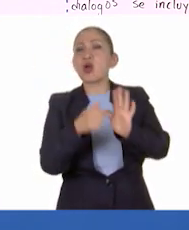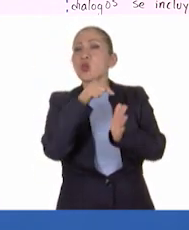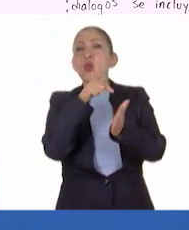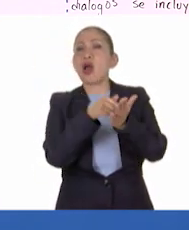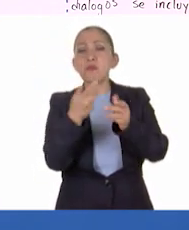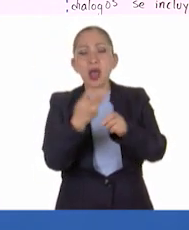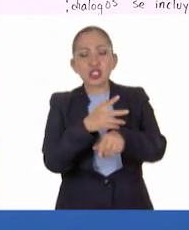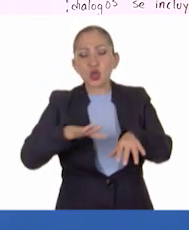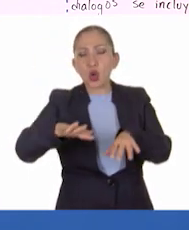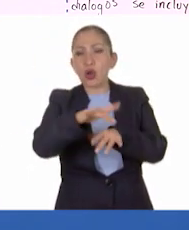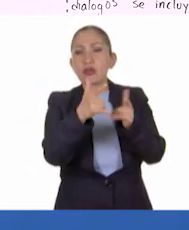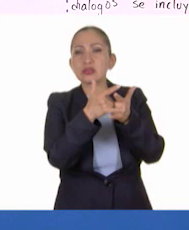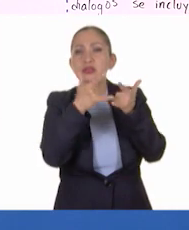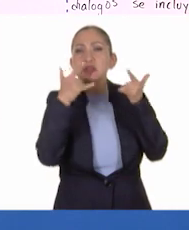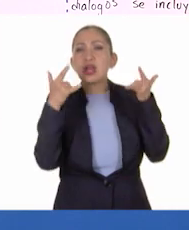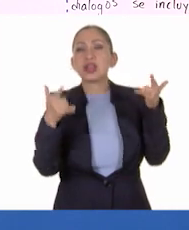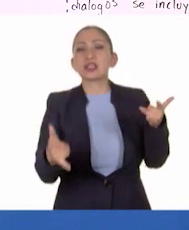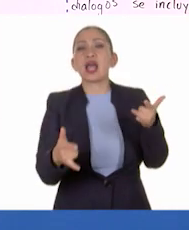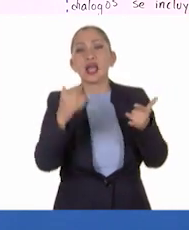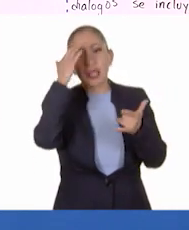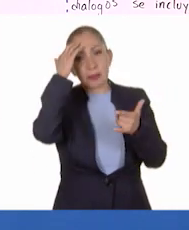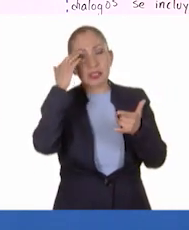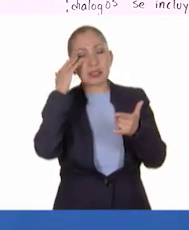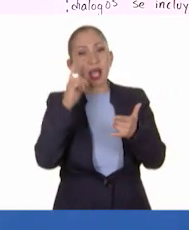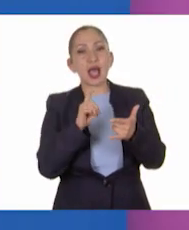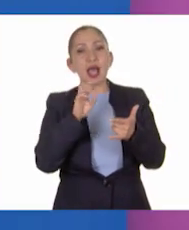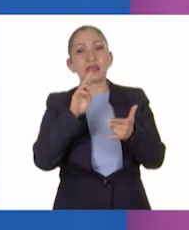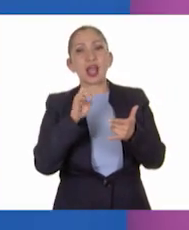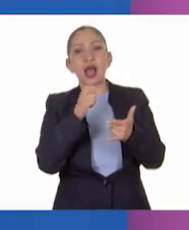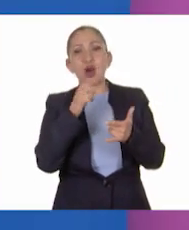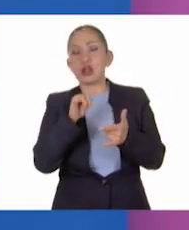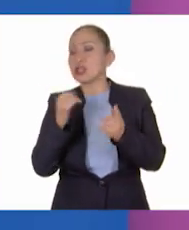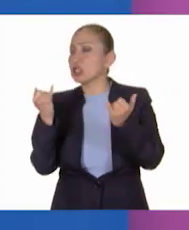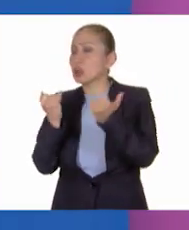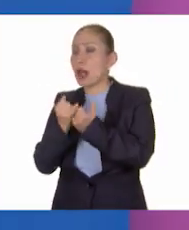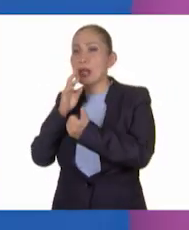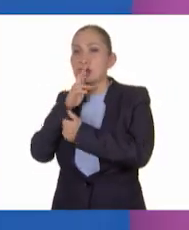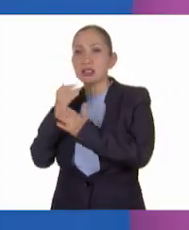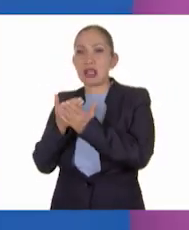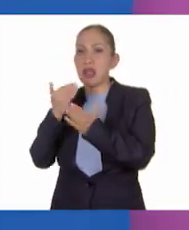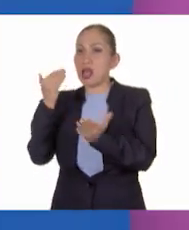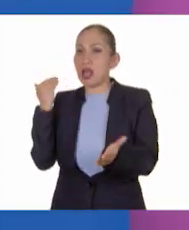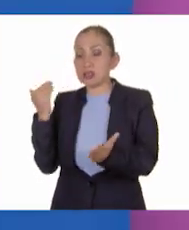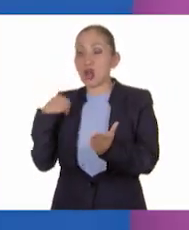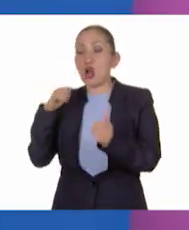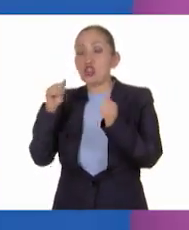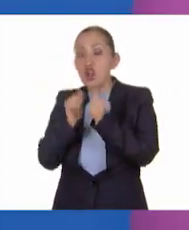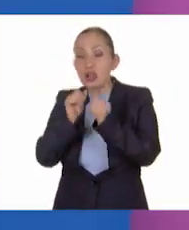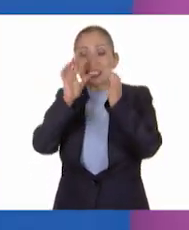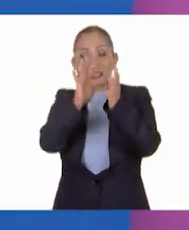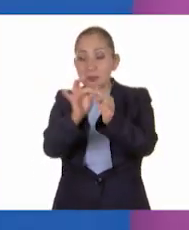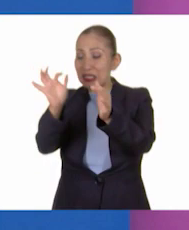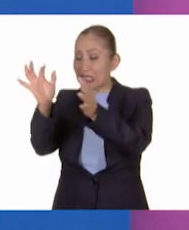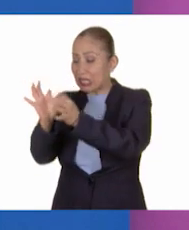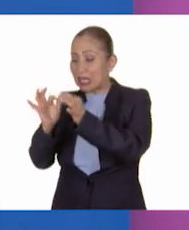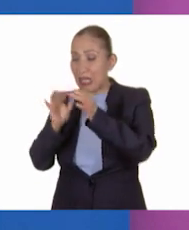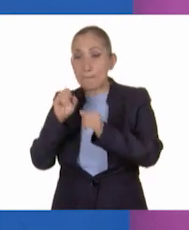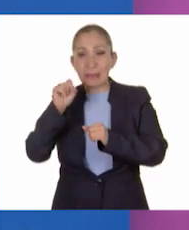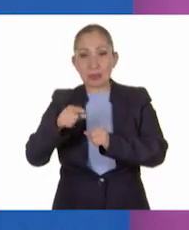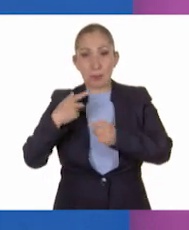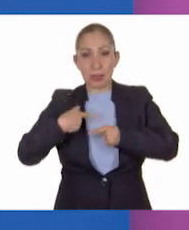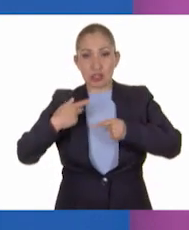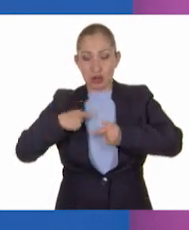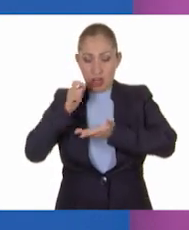donde suceden los hechos de La cabeza del dragón? Igual que en la respuesta anterior, mediante las descripciones hechas por el